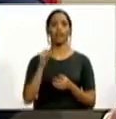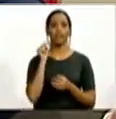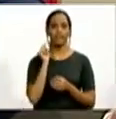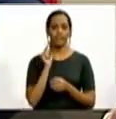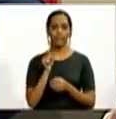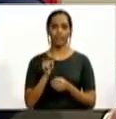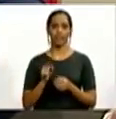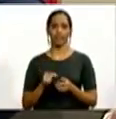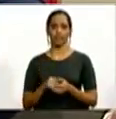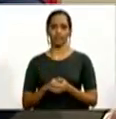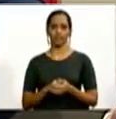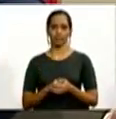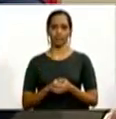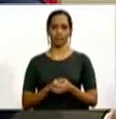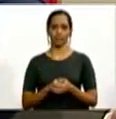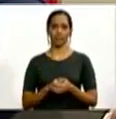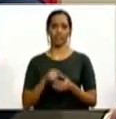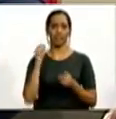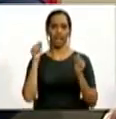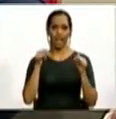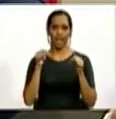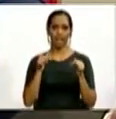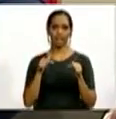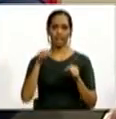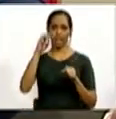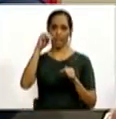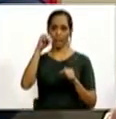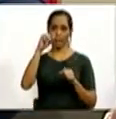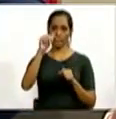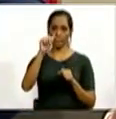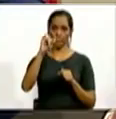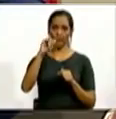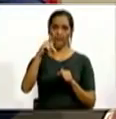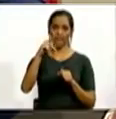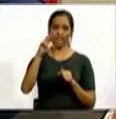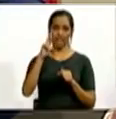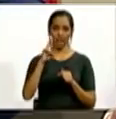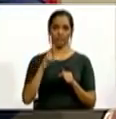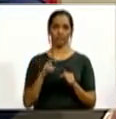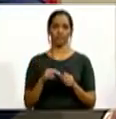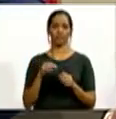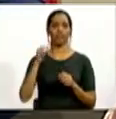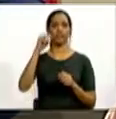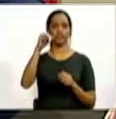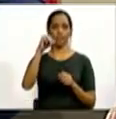este. Puto más pelo que Caramelo. Ya, espérate. Y este Maiker. Y el saludo a mi perrita Caramelo.